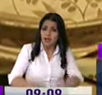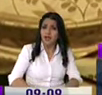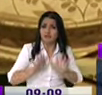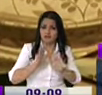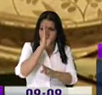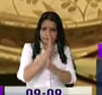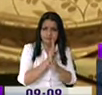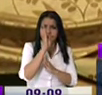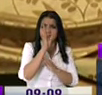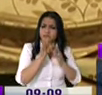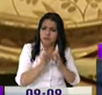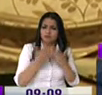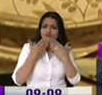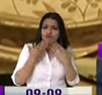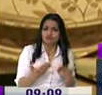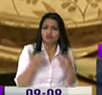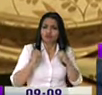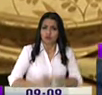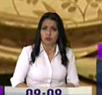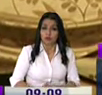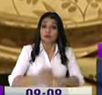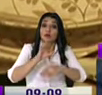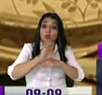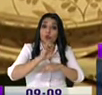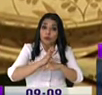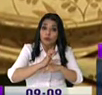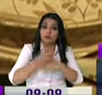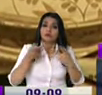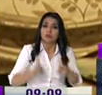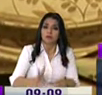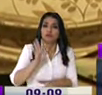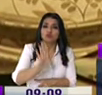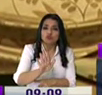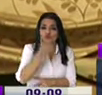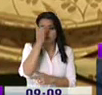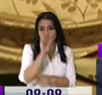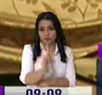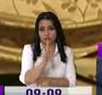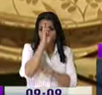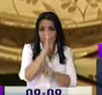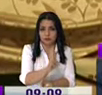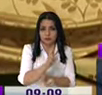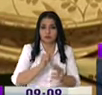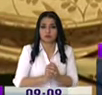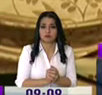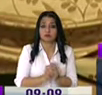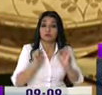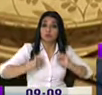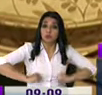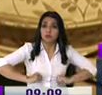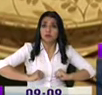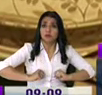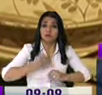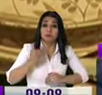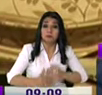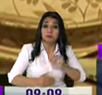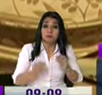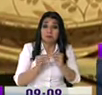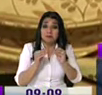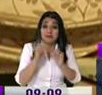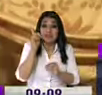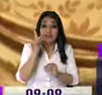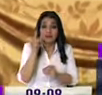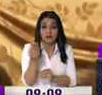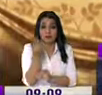su hidalguía, su generosidad para con el Ecuador y para con su voluntad, para poder generar cada vez